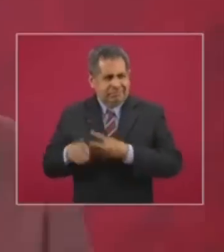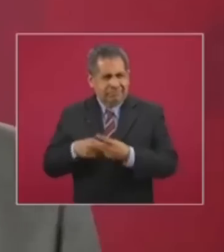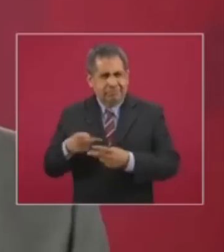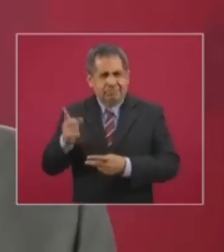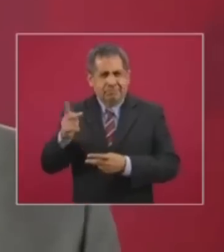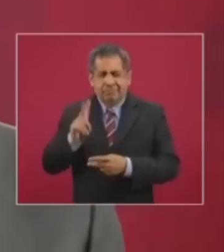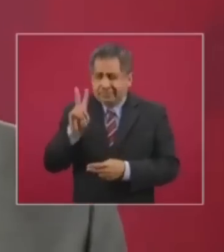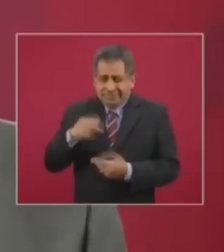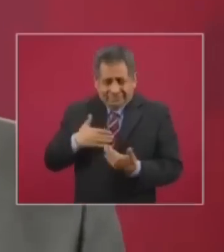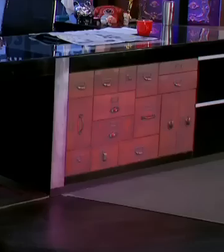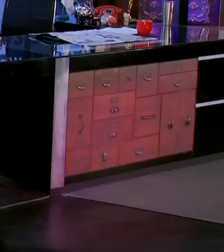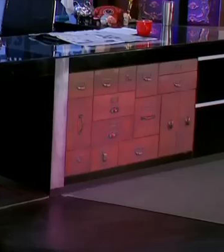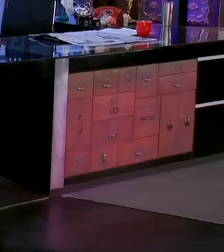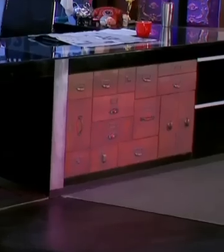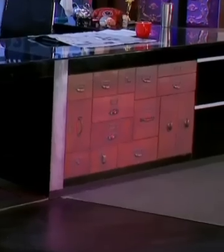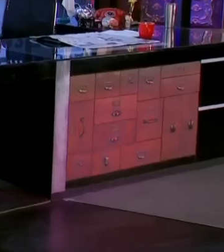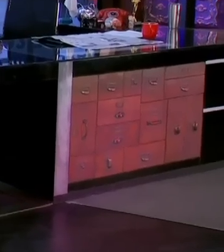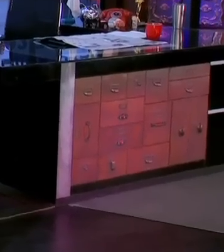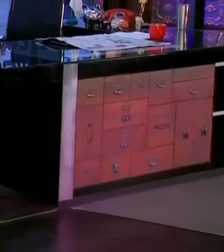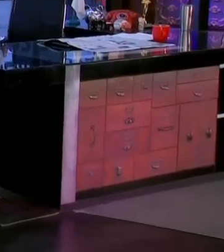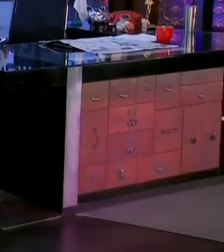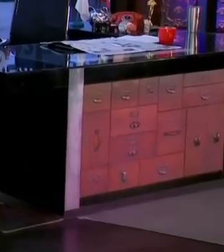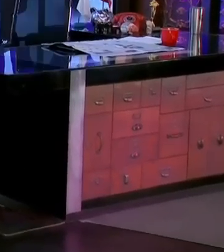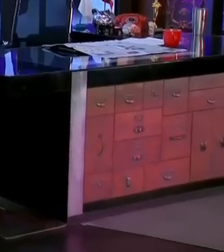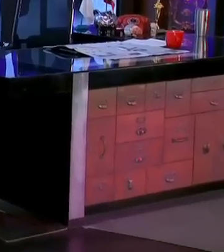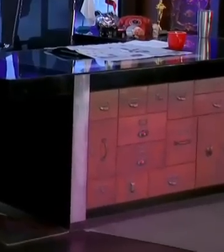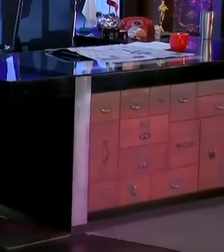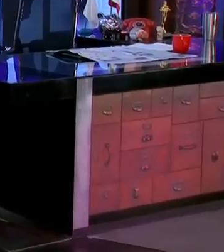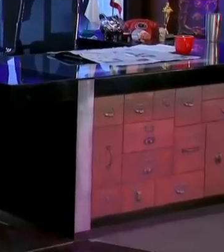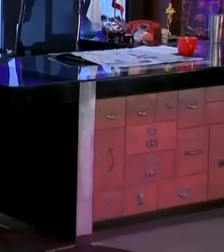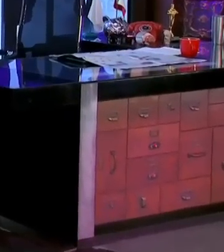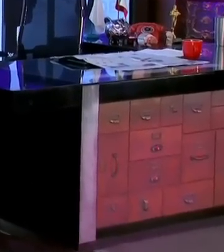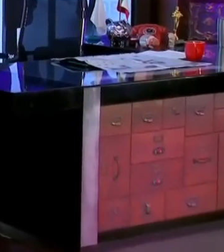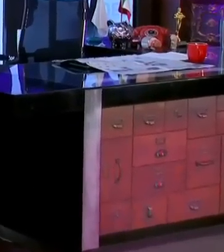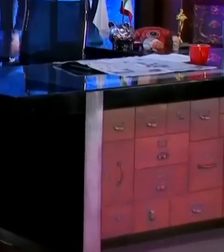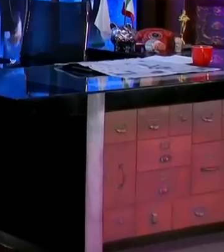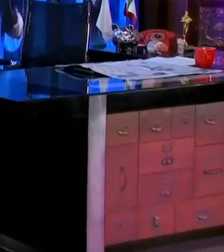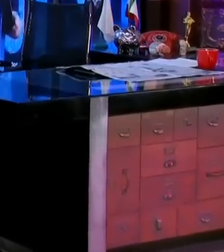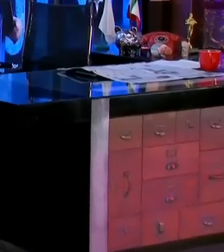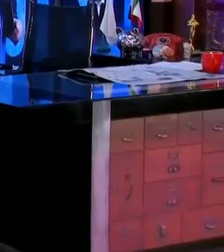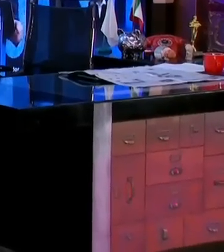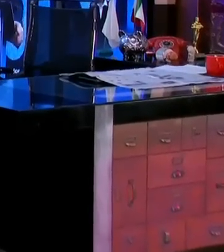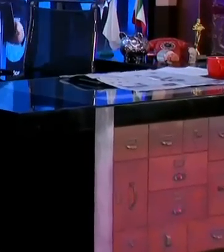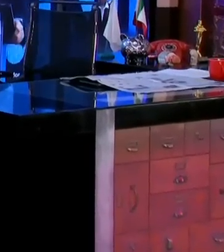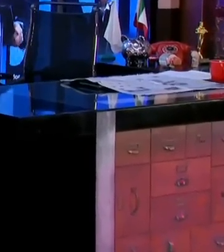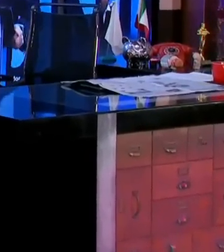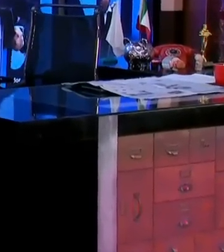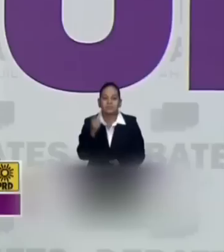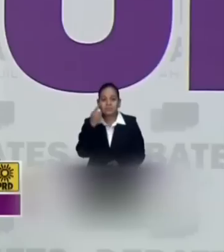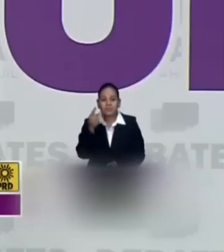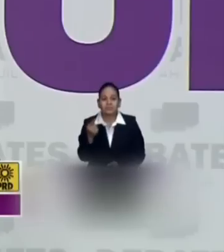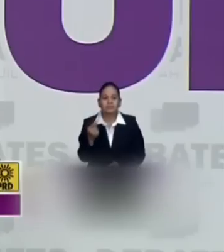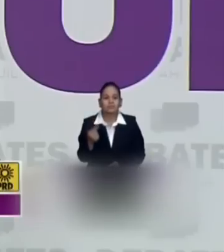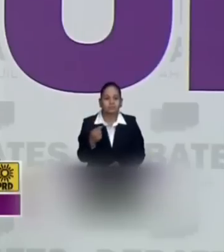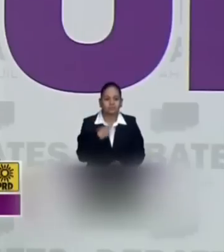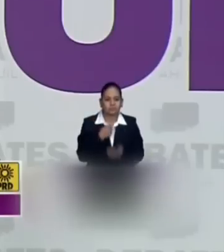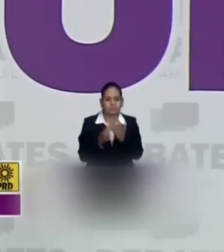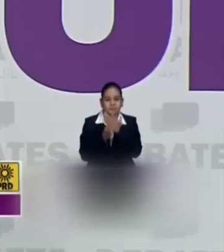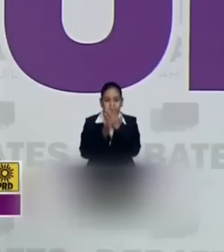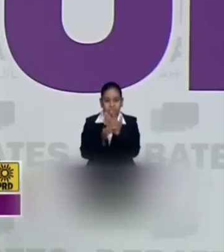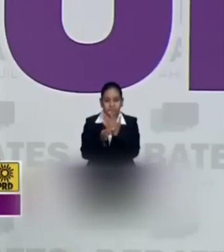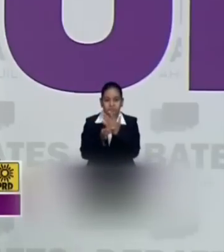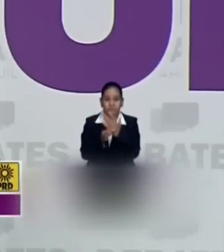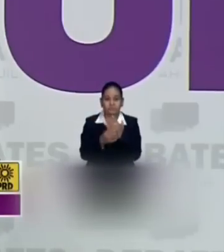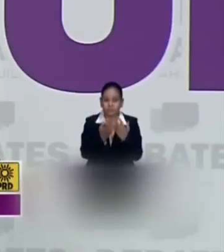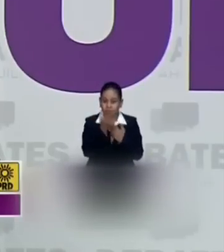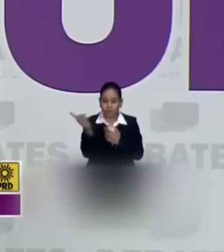yo nací ahí. Ah, pero bien por Sandra Romandía, porque ella no quitó el dedo del renglón. Lo que